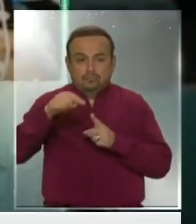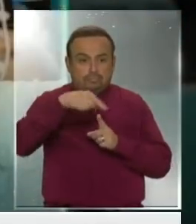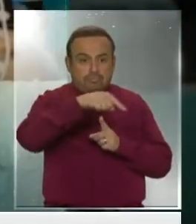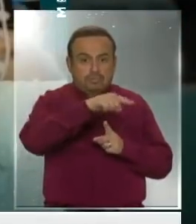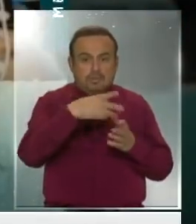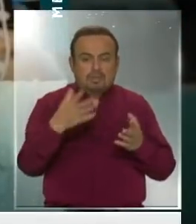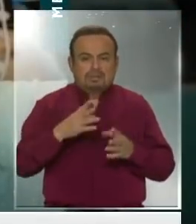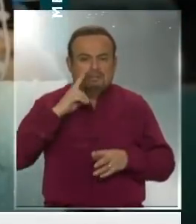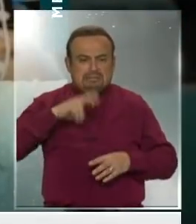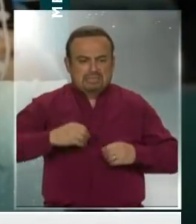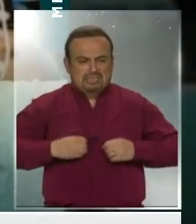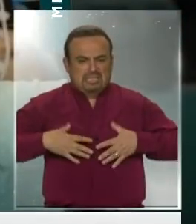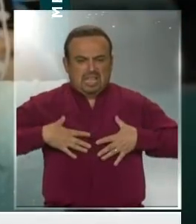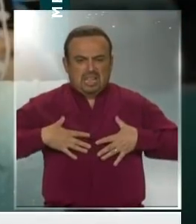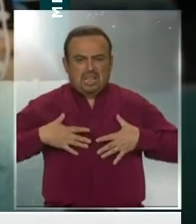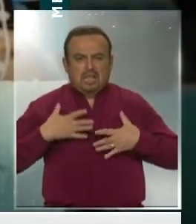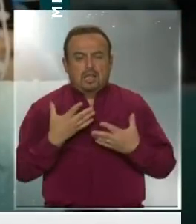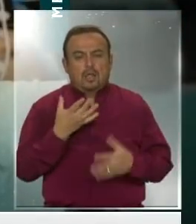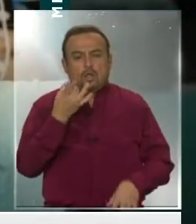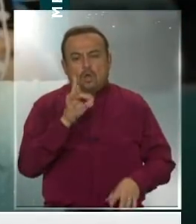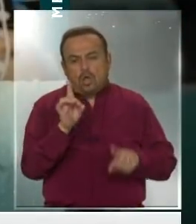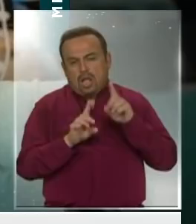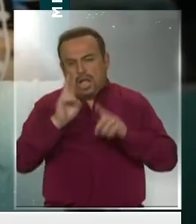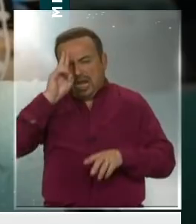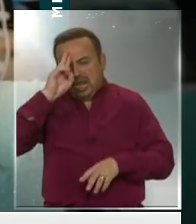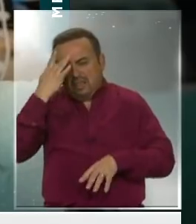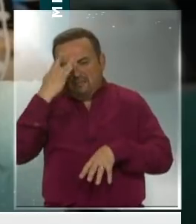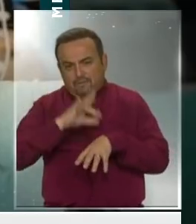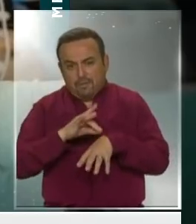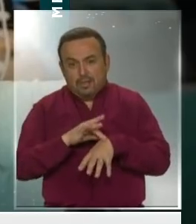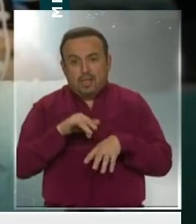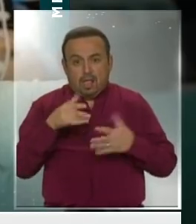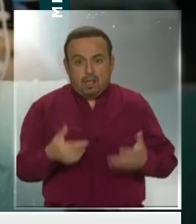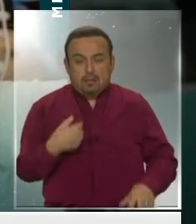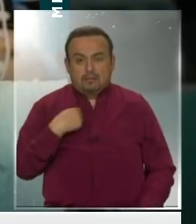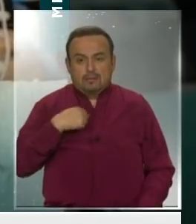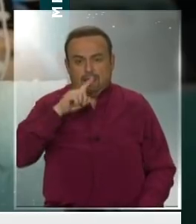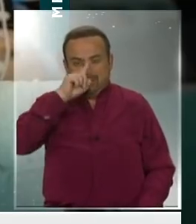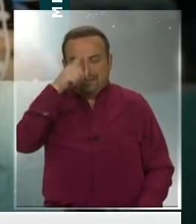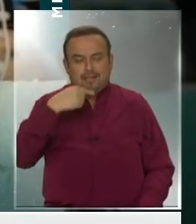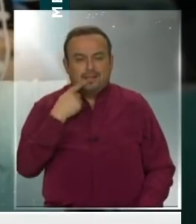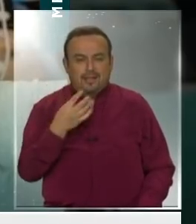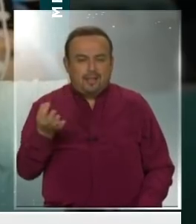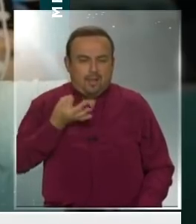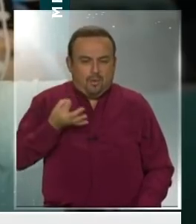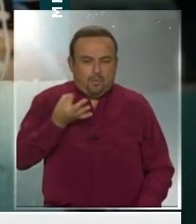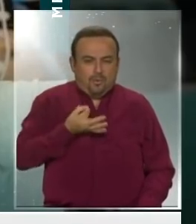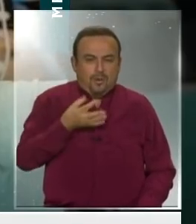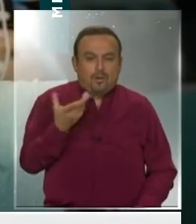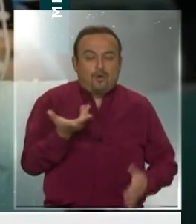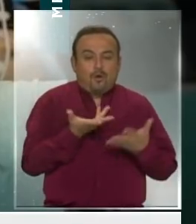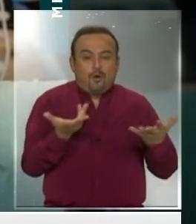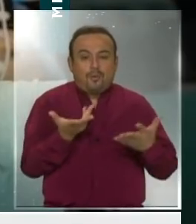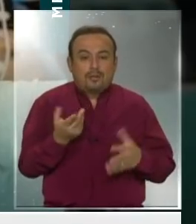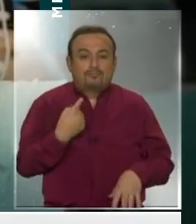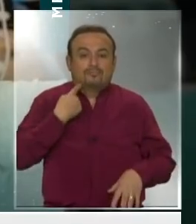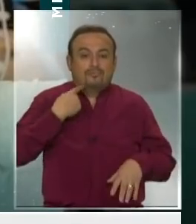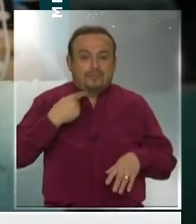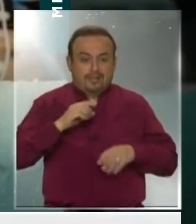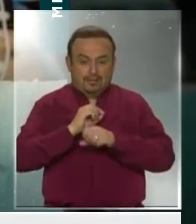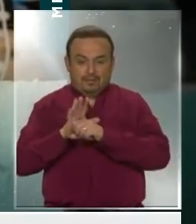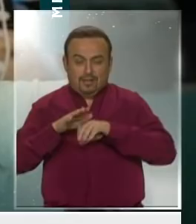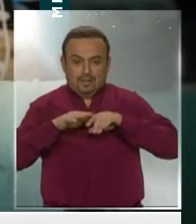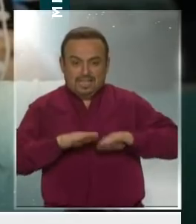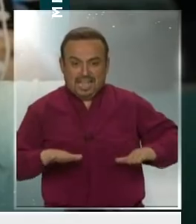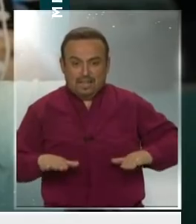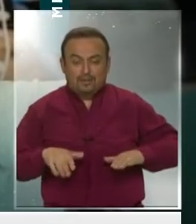principalmente asintomáticos y que solo en raros casos se enferman. Eso es lo que estamos acostumbrados a escuchar respecto de cómo afecta a los niños el